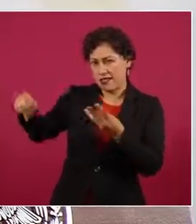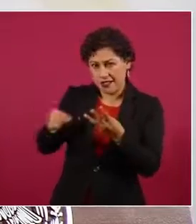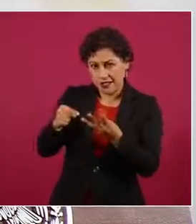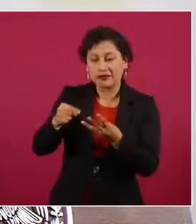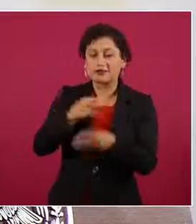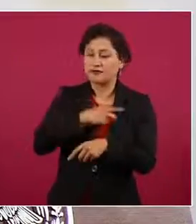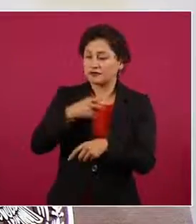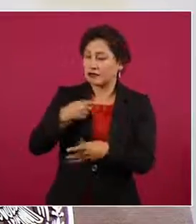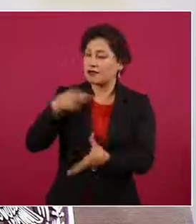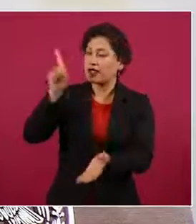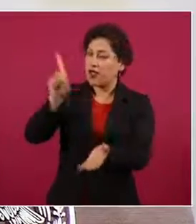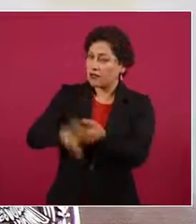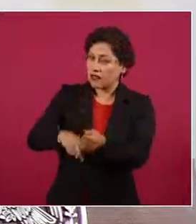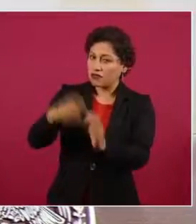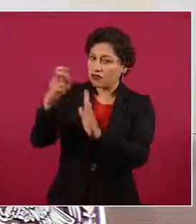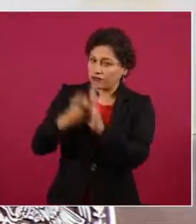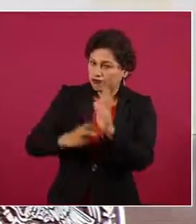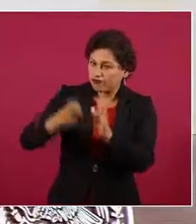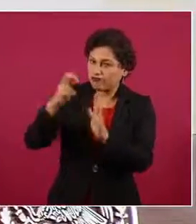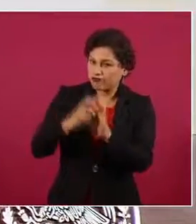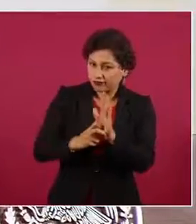Se requiere una reforma a fondo,